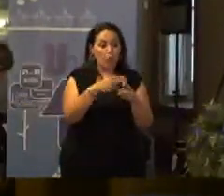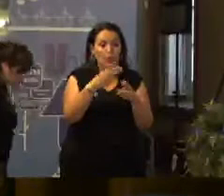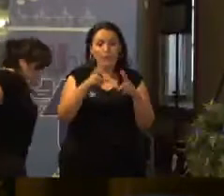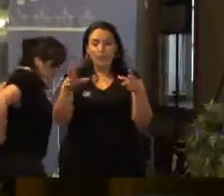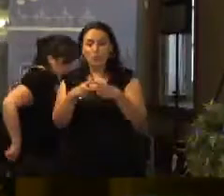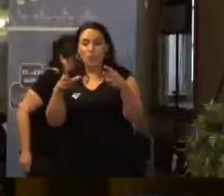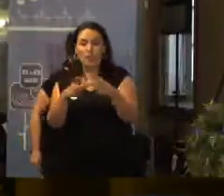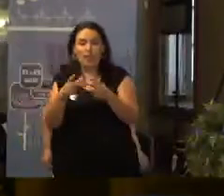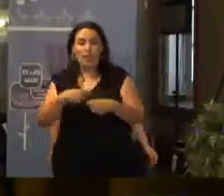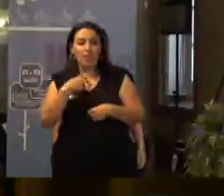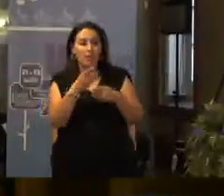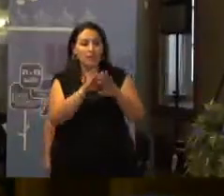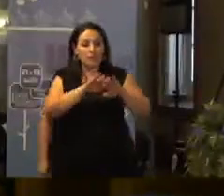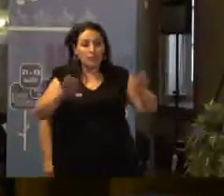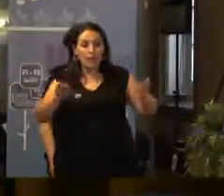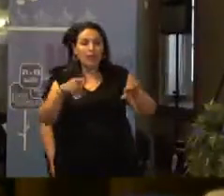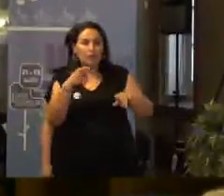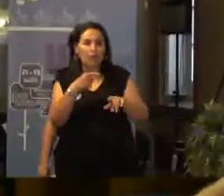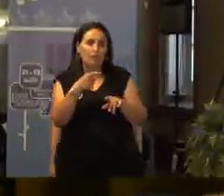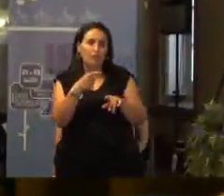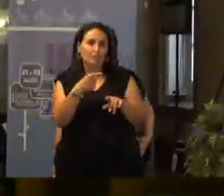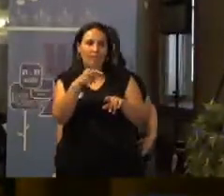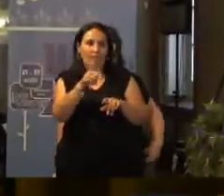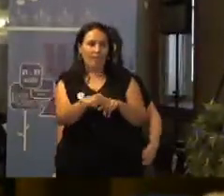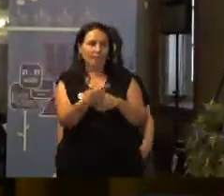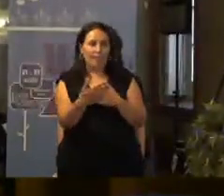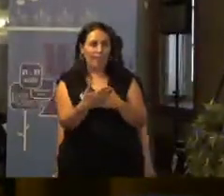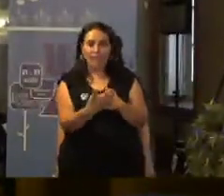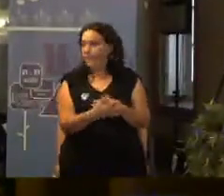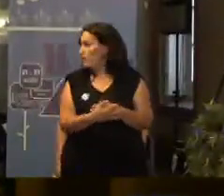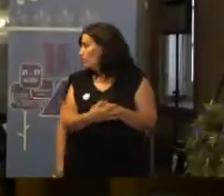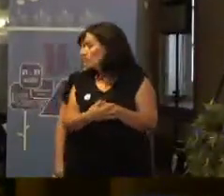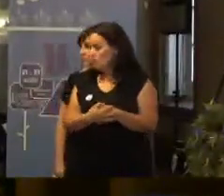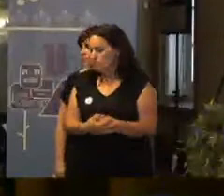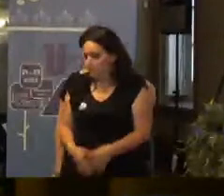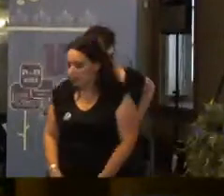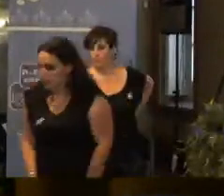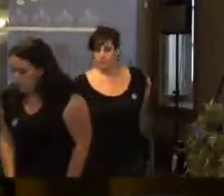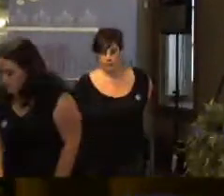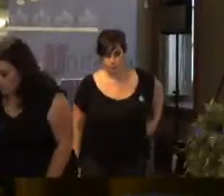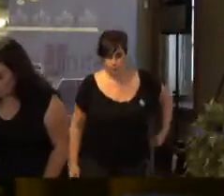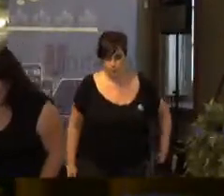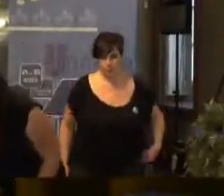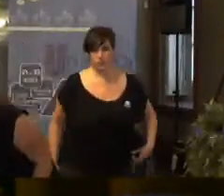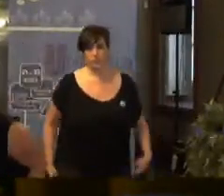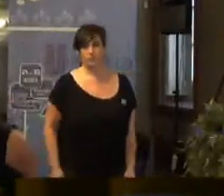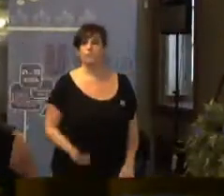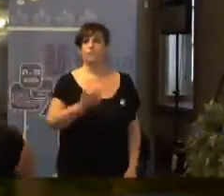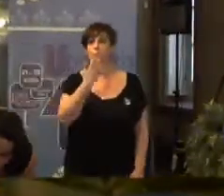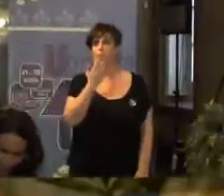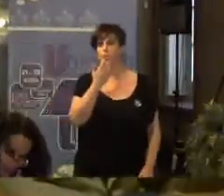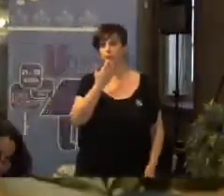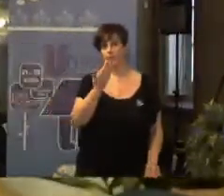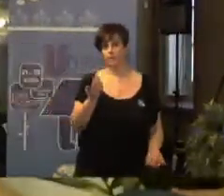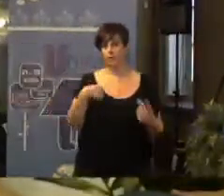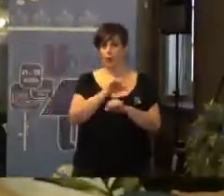de paroxismo, entón, evidentemente, as institucións non valen para nada. E unha das formas en que regímenes como o portugués na etapa de xemonía